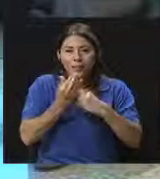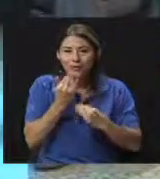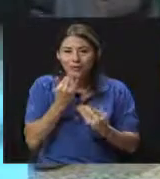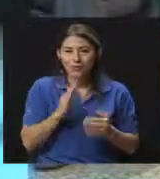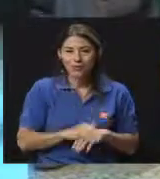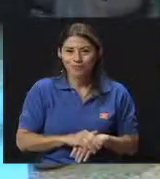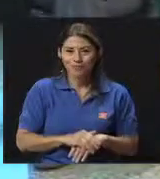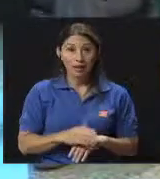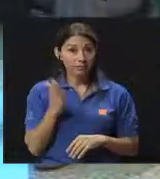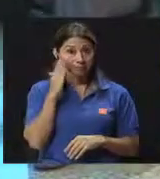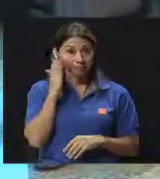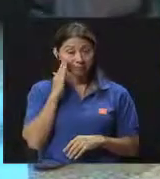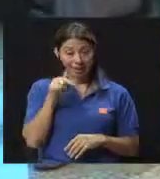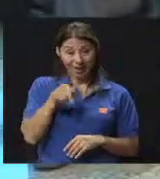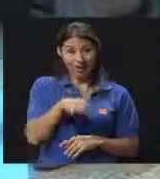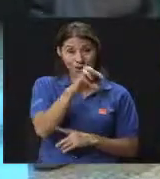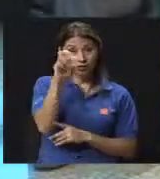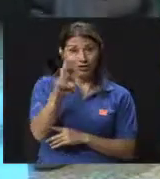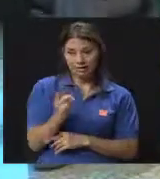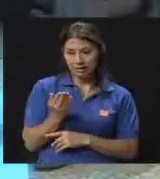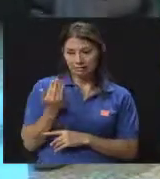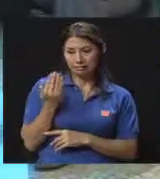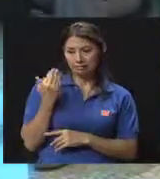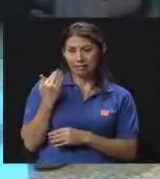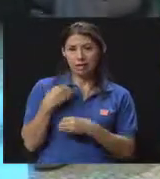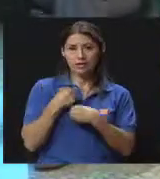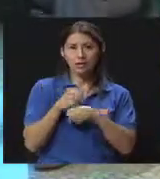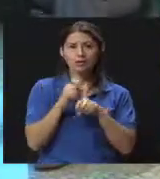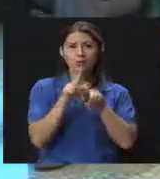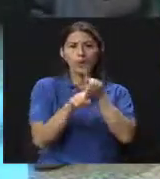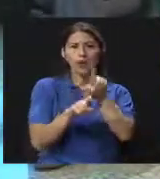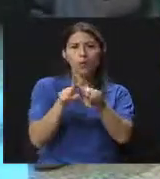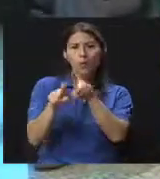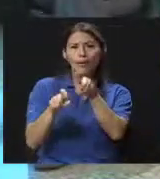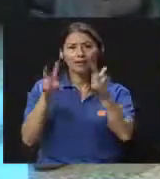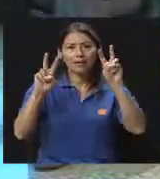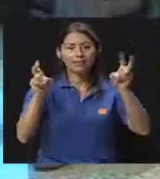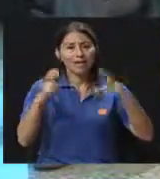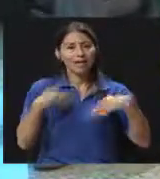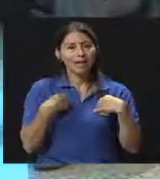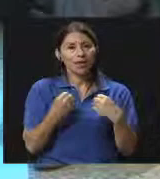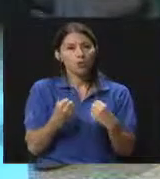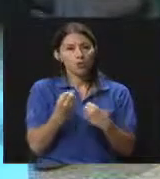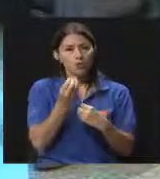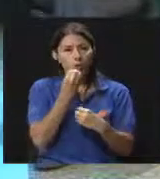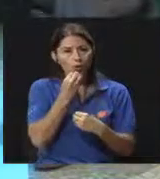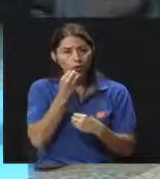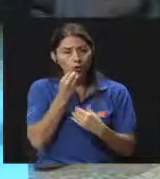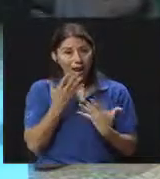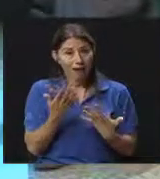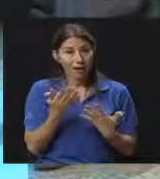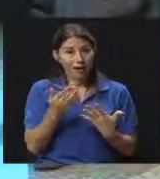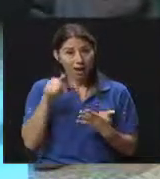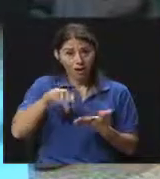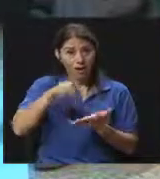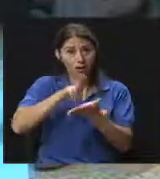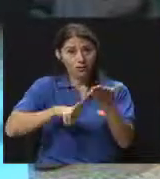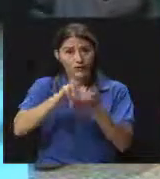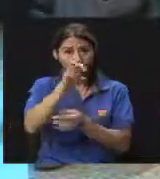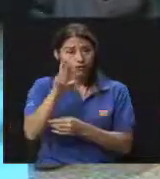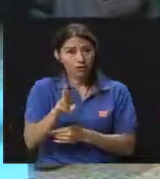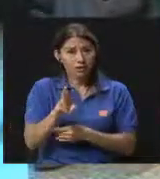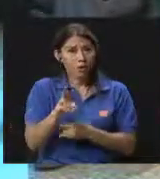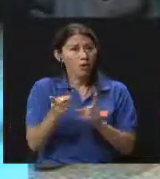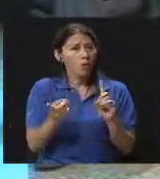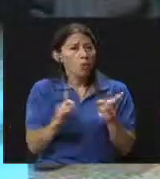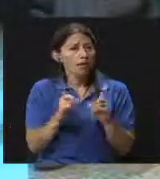claros que aquí en Costa Rica hace poco se realizó una encuesta, ¿no?, de salud nutricional aquí por parte de la universidad. ¿Cuál es la realidad